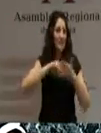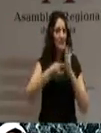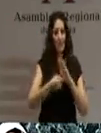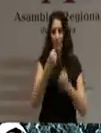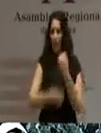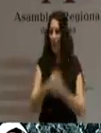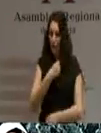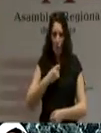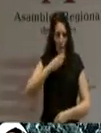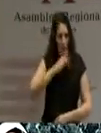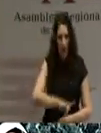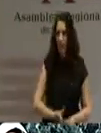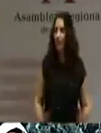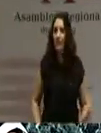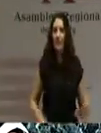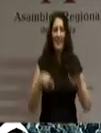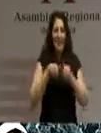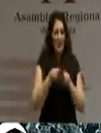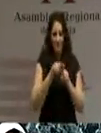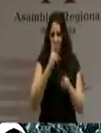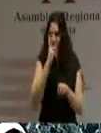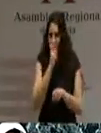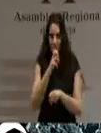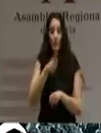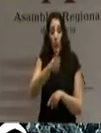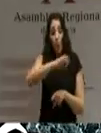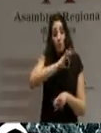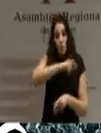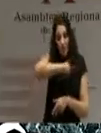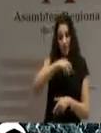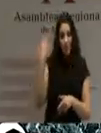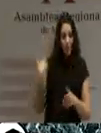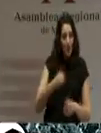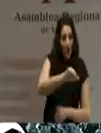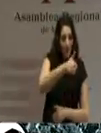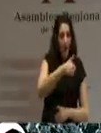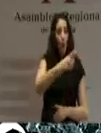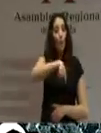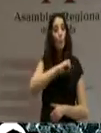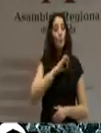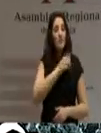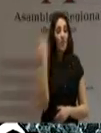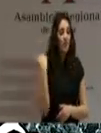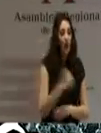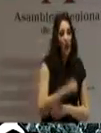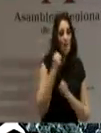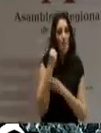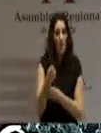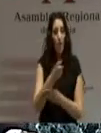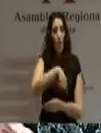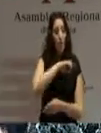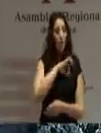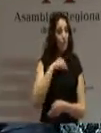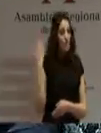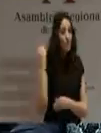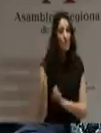financiación, un sistema de financiación que ustedes aprobaron, que ustedes apoyaron y que ustedes defendieron en esta